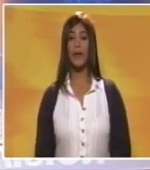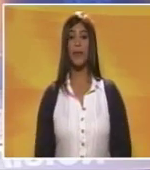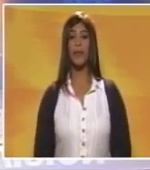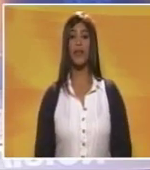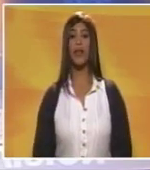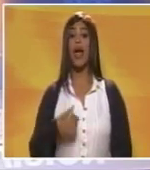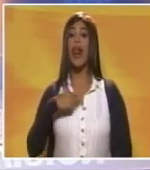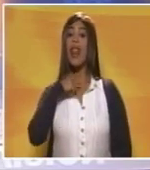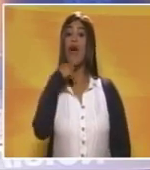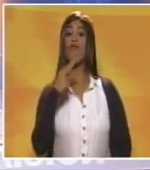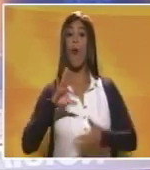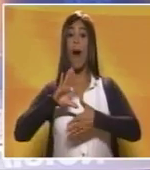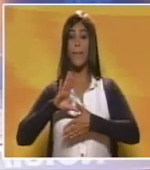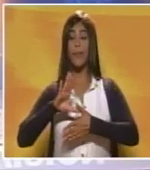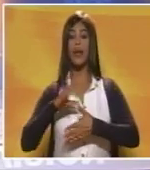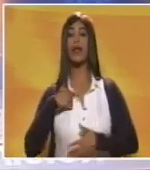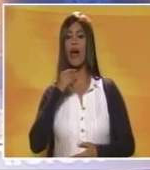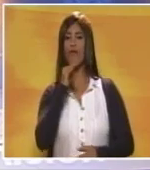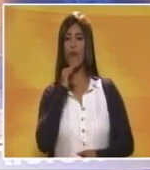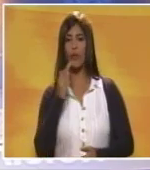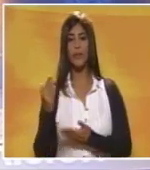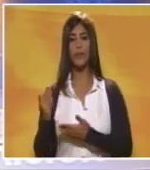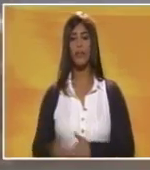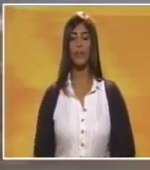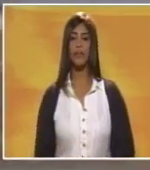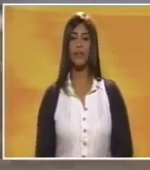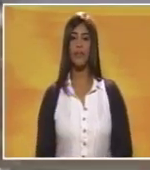Algarra de La Voz de América nos presenta el informe.